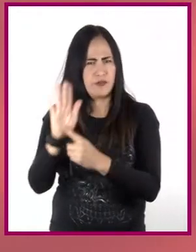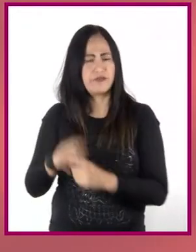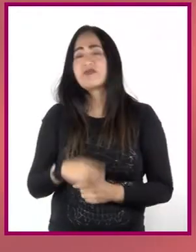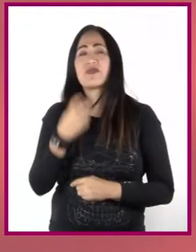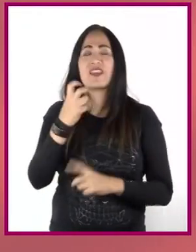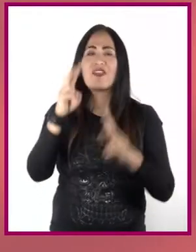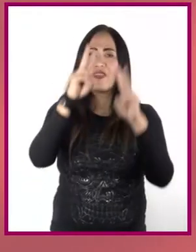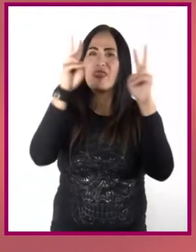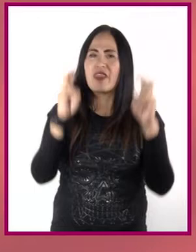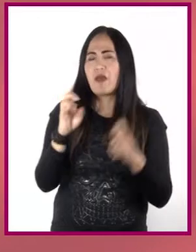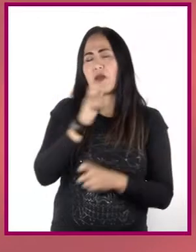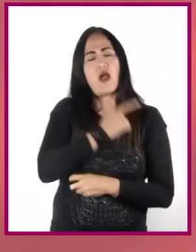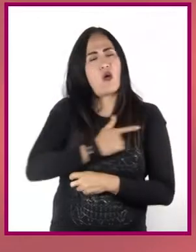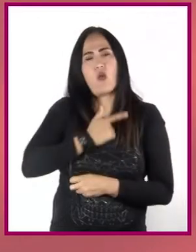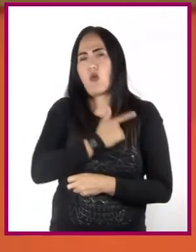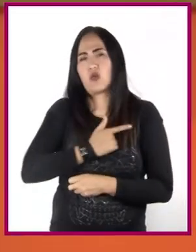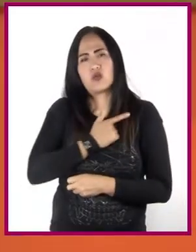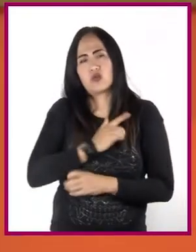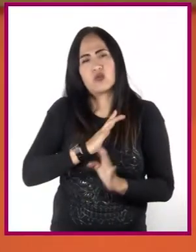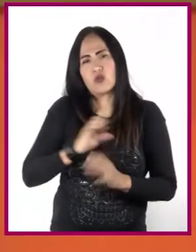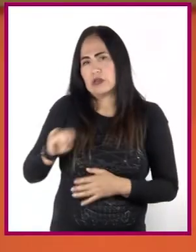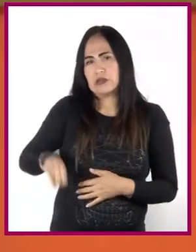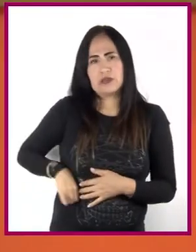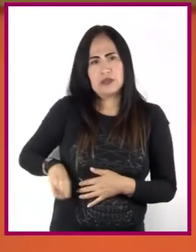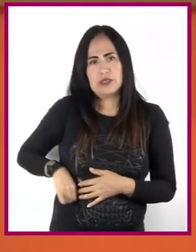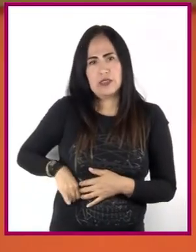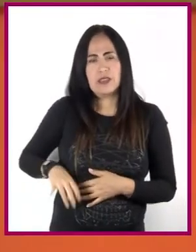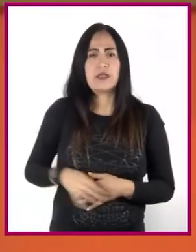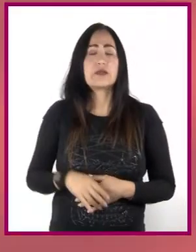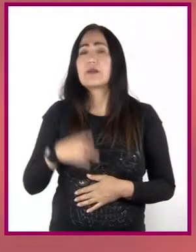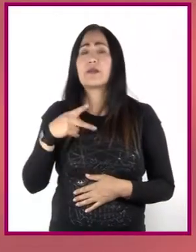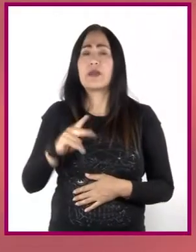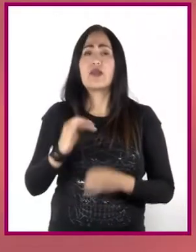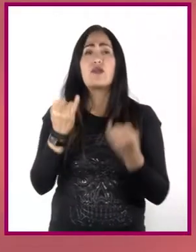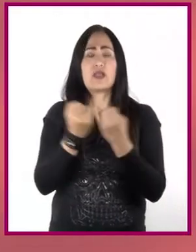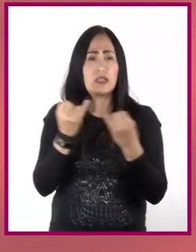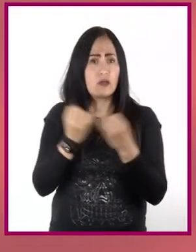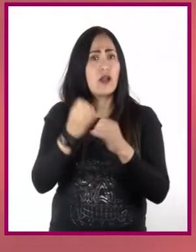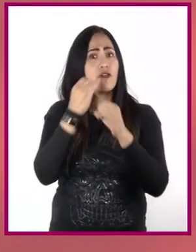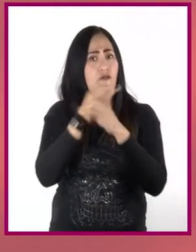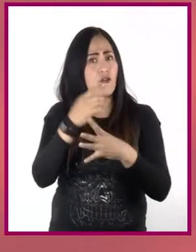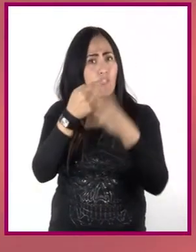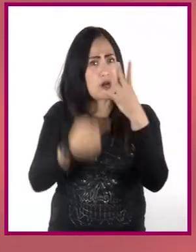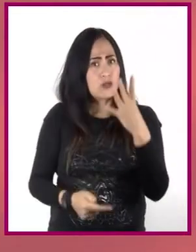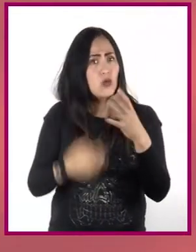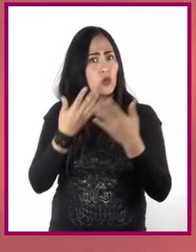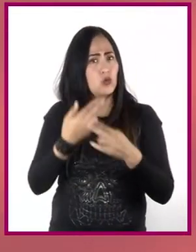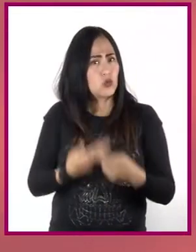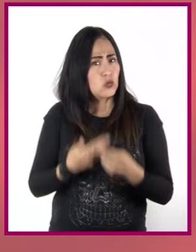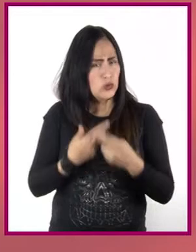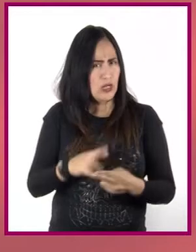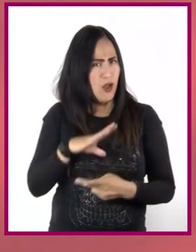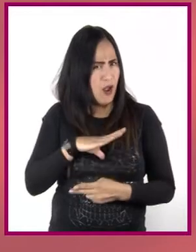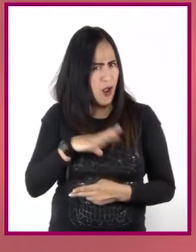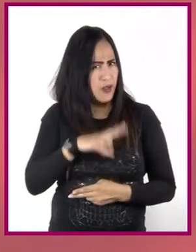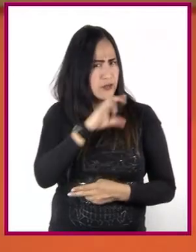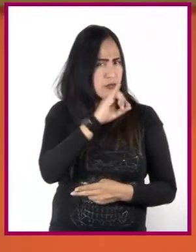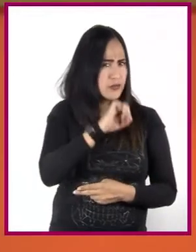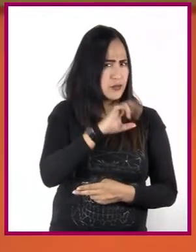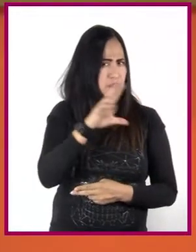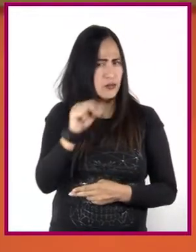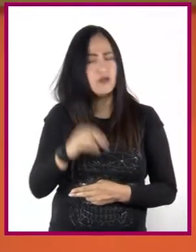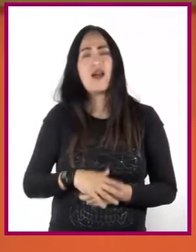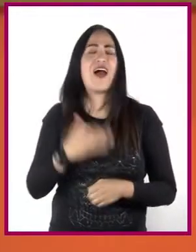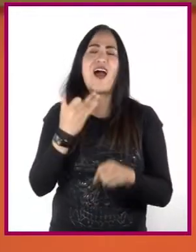afinidad. Claro, también hay que considerar si se cuenta con información suficiente. Pero te propongo hacer un